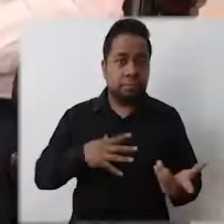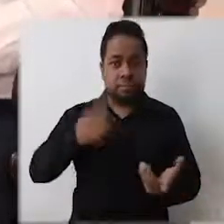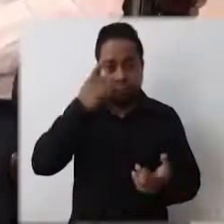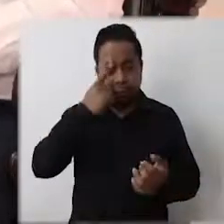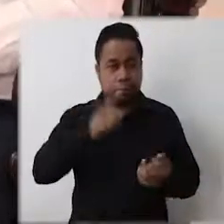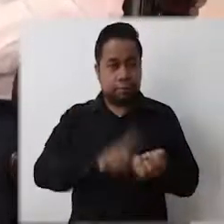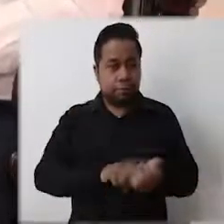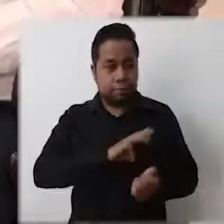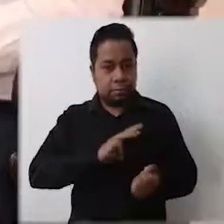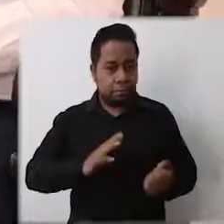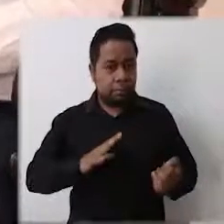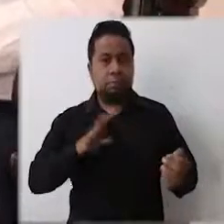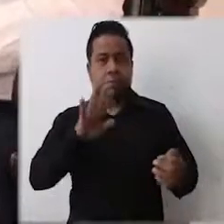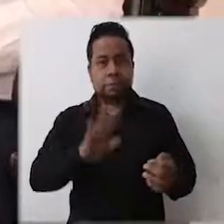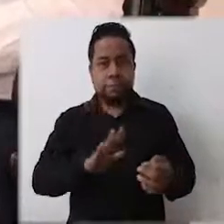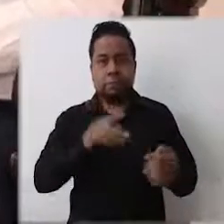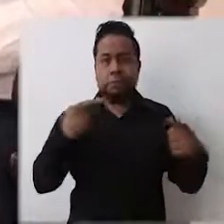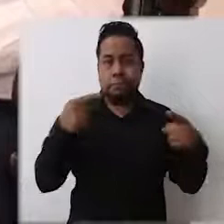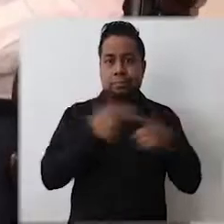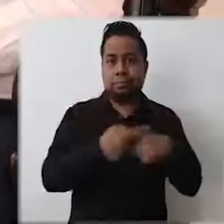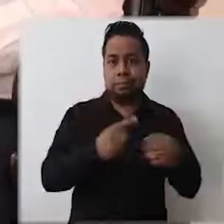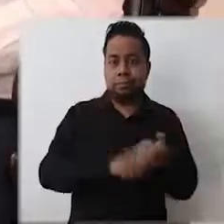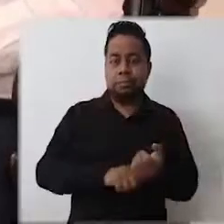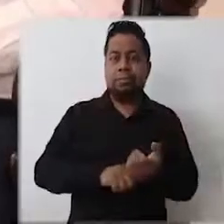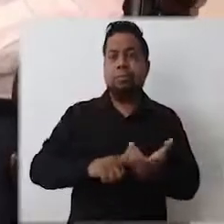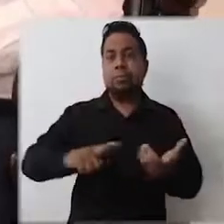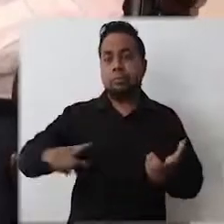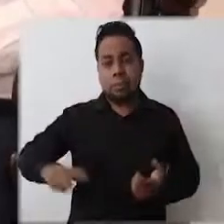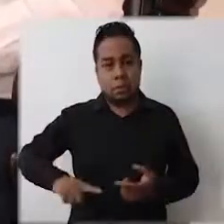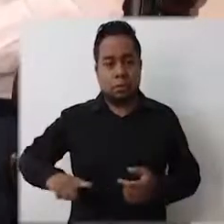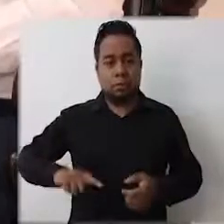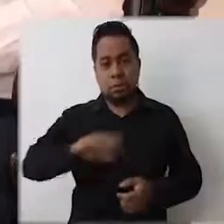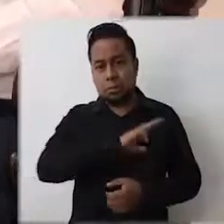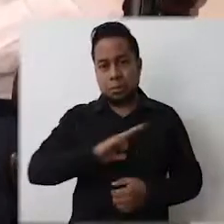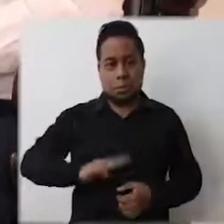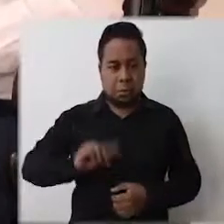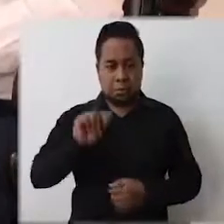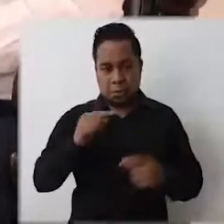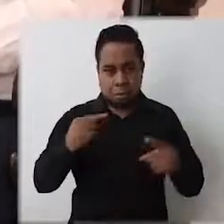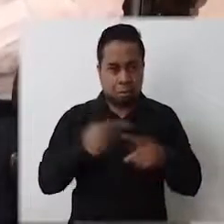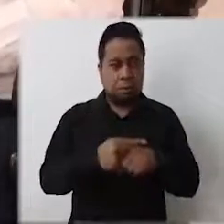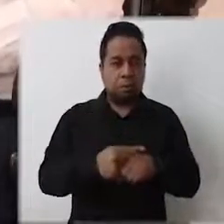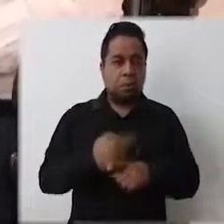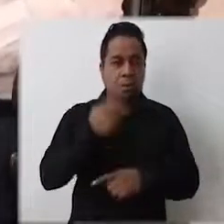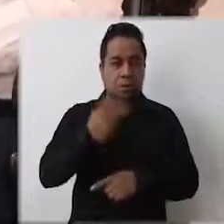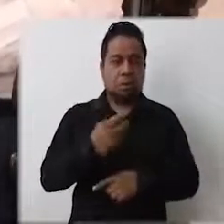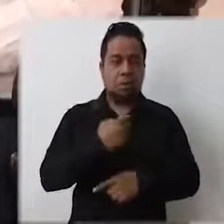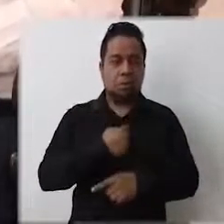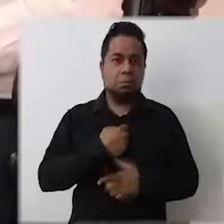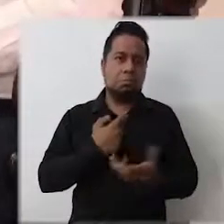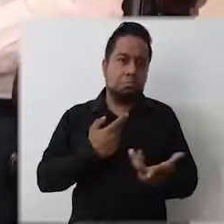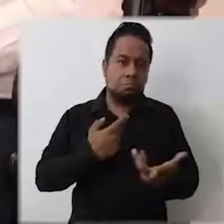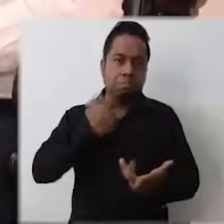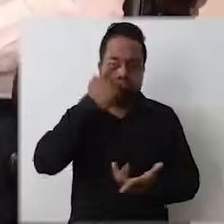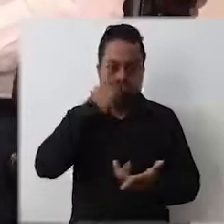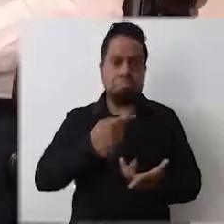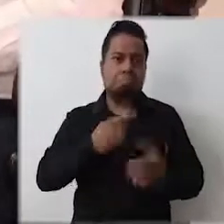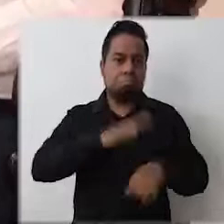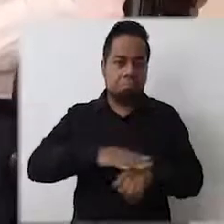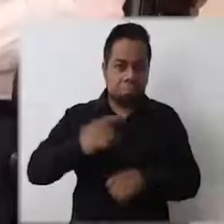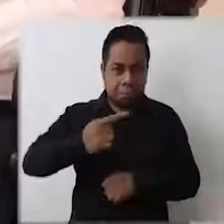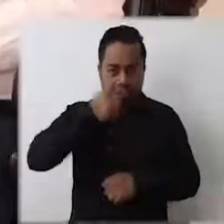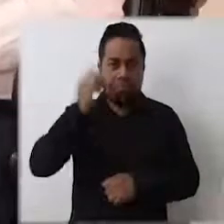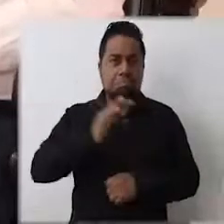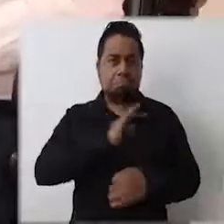se vienen generando por normatividades anteriores, y sobre todo cuando se trata de conocer en un tiempo prudente